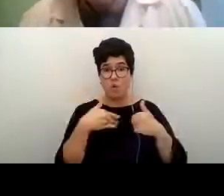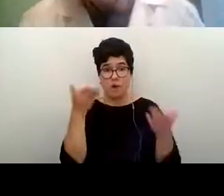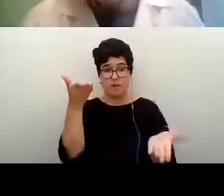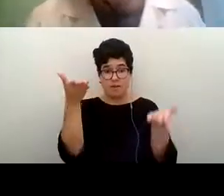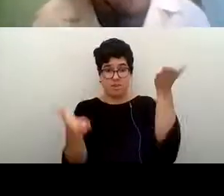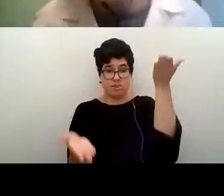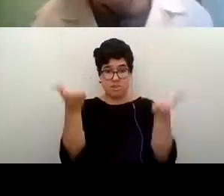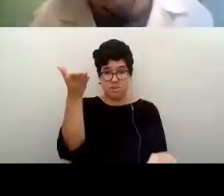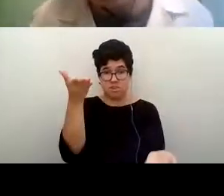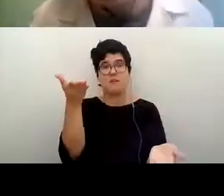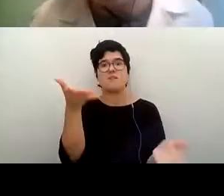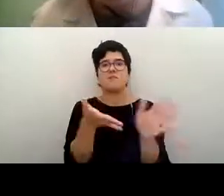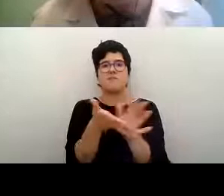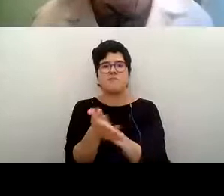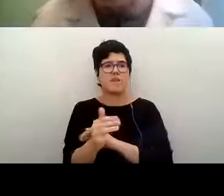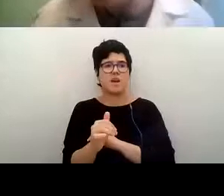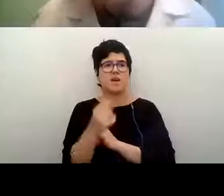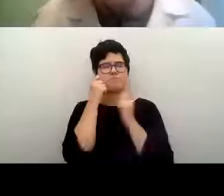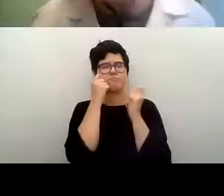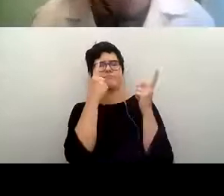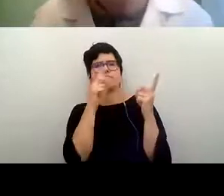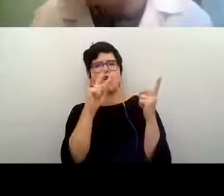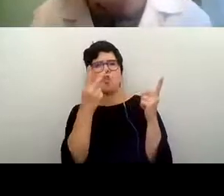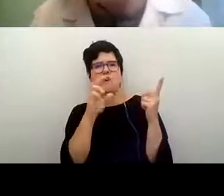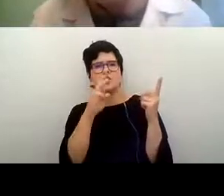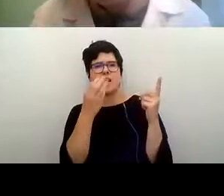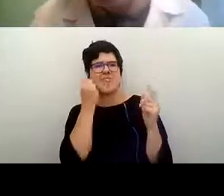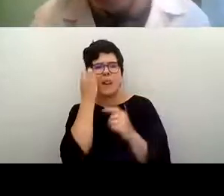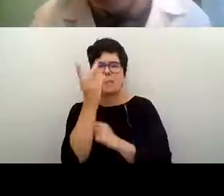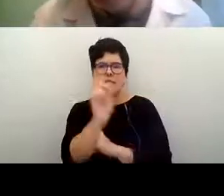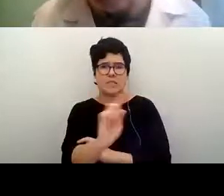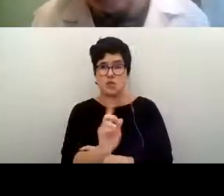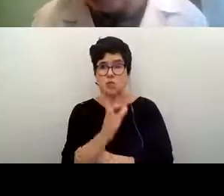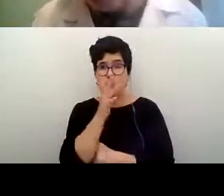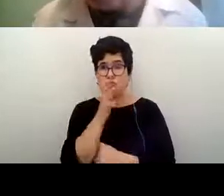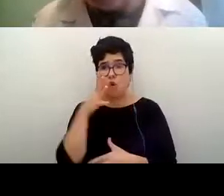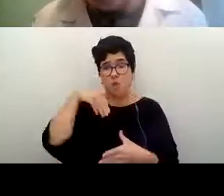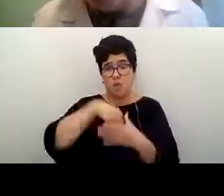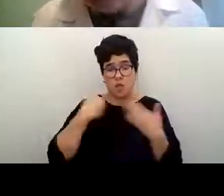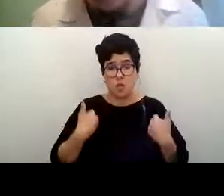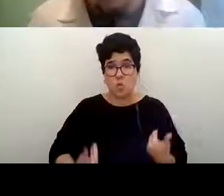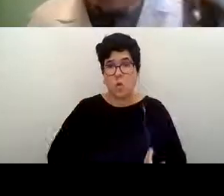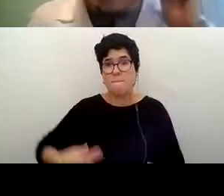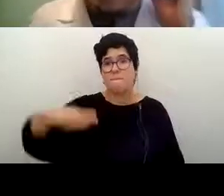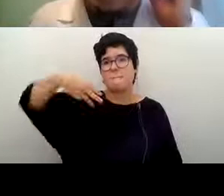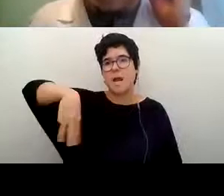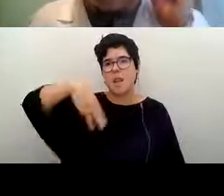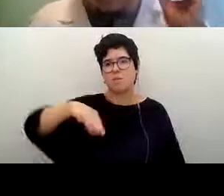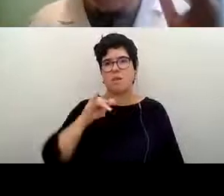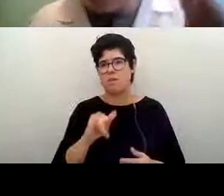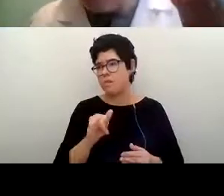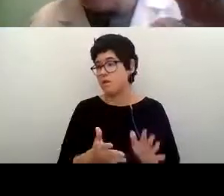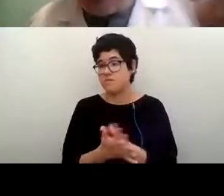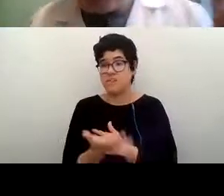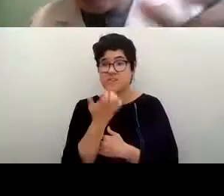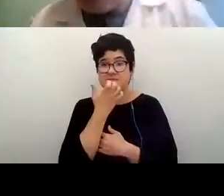cortisol-melatonina, no nos despertemos a las 2 o las 3 de la mañana porque es precisamente cuando más melatonina tenemos en el cuerpo. Por lo tanto, quien se despierta a las 2 o las 3 de la